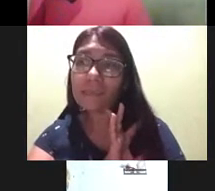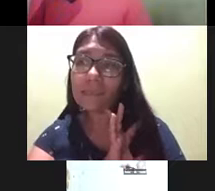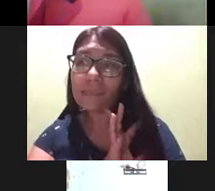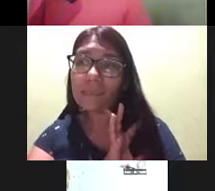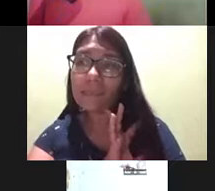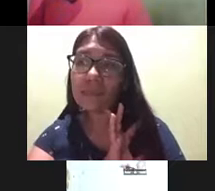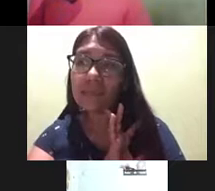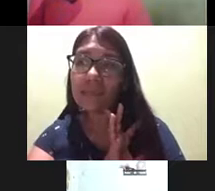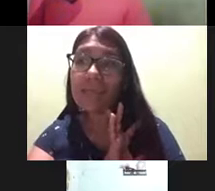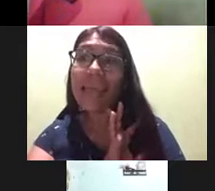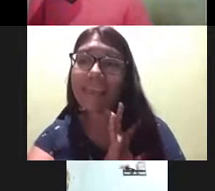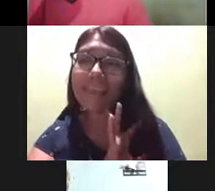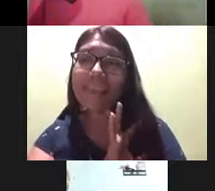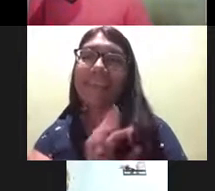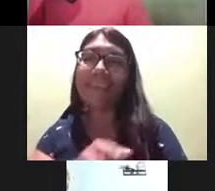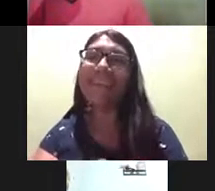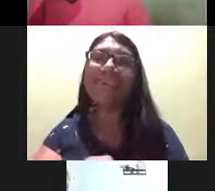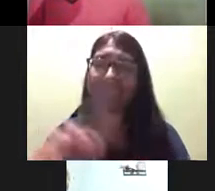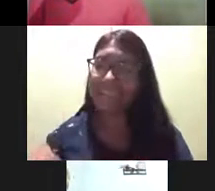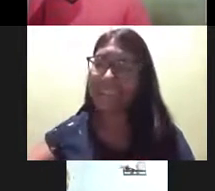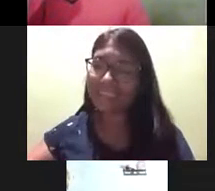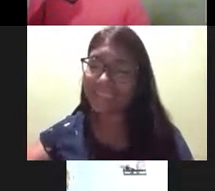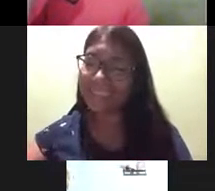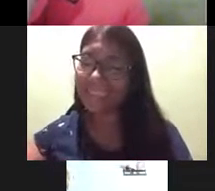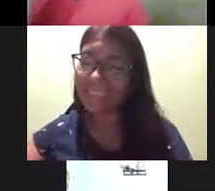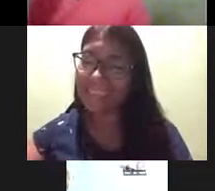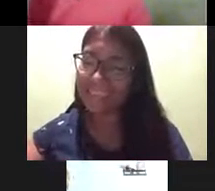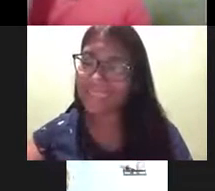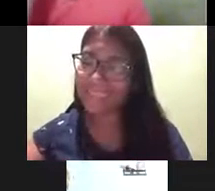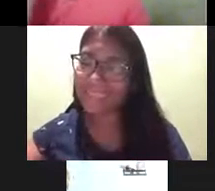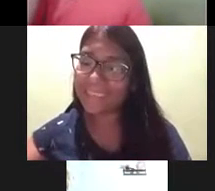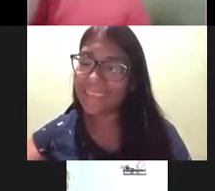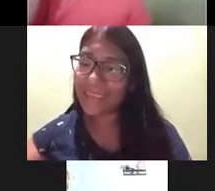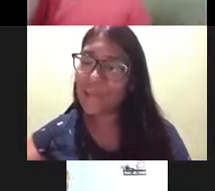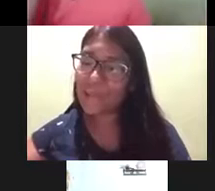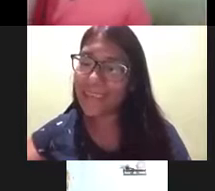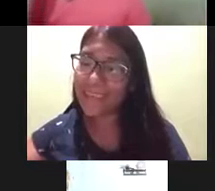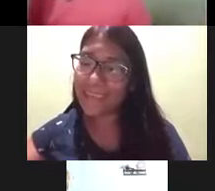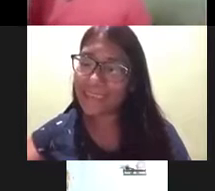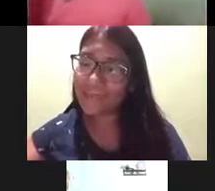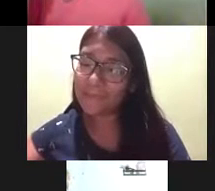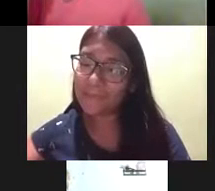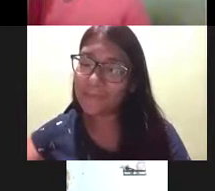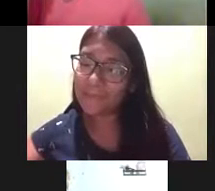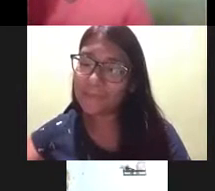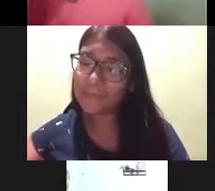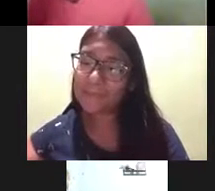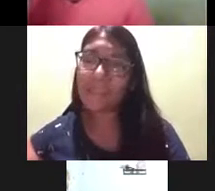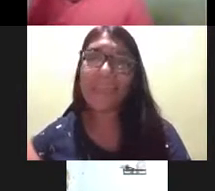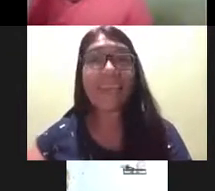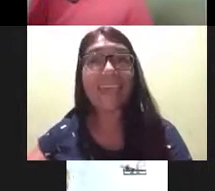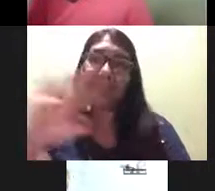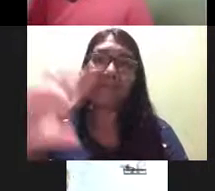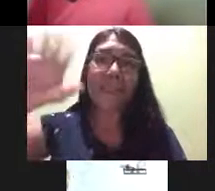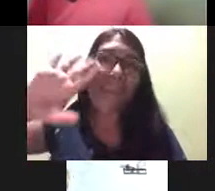Es A. A. ¿Qué va a hacer cuando vea la I? A. Si hay una